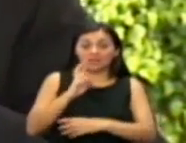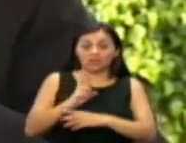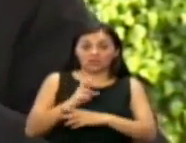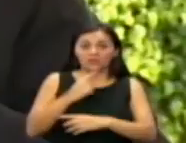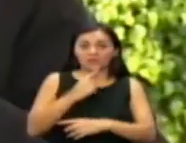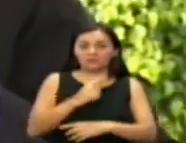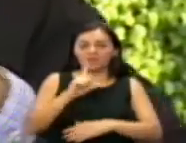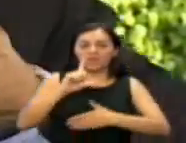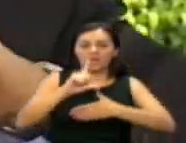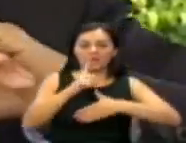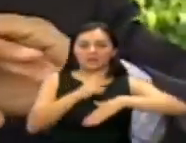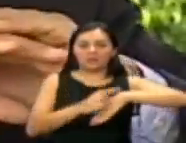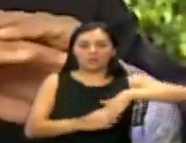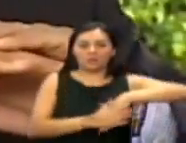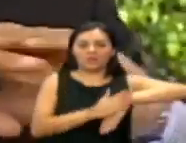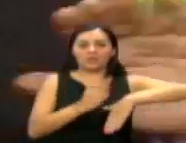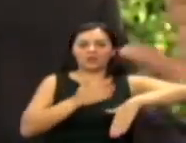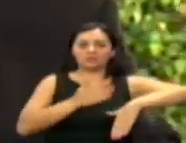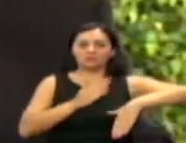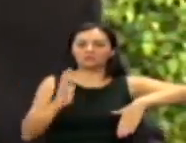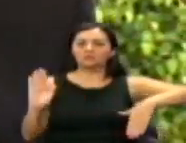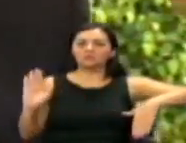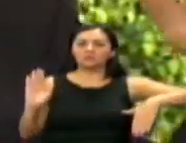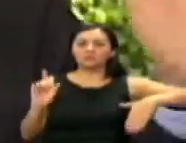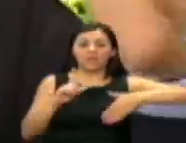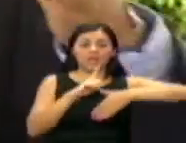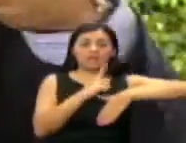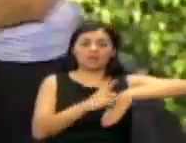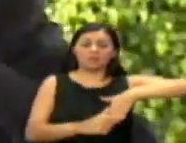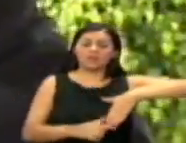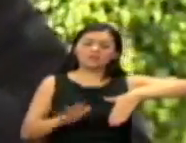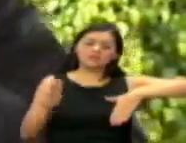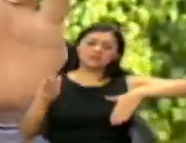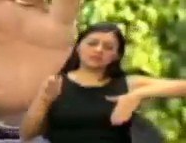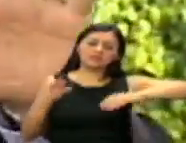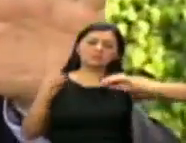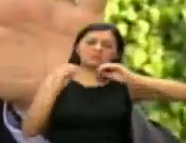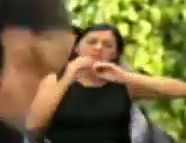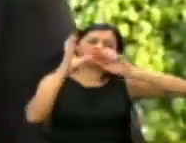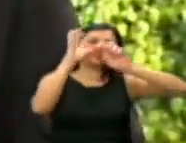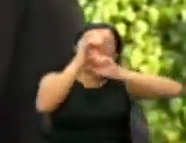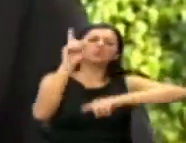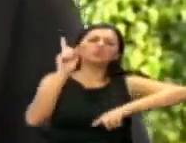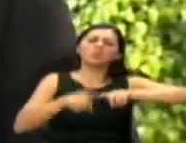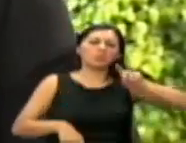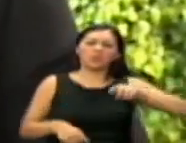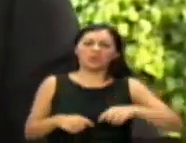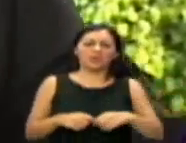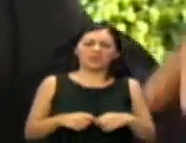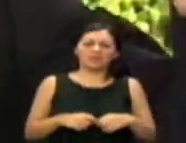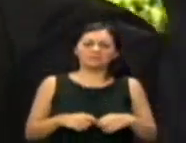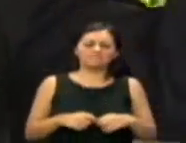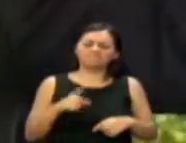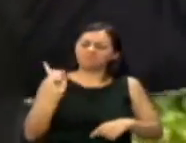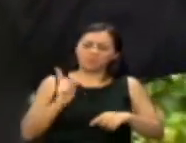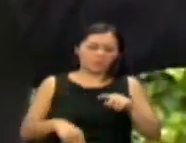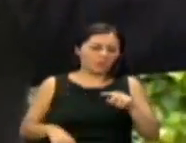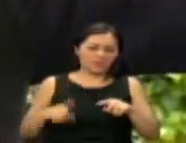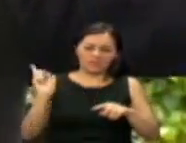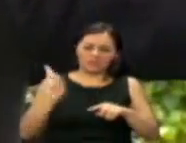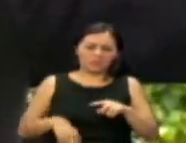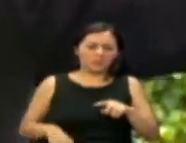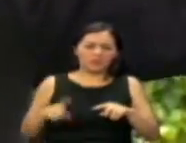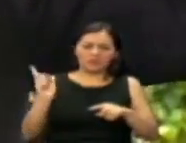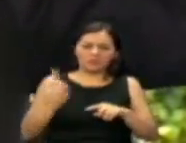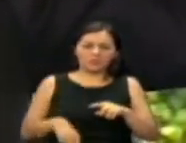Léase. Entonces, que como somos latinoamericanos nomás, no aspiremos a mucho, ¿no? Entonces, pero es que lo